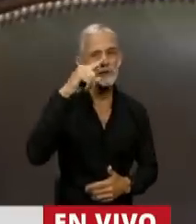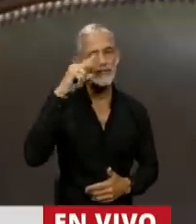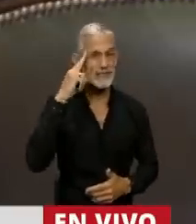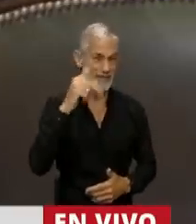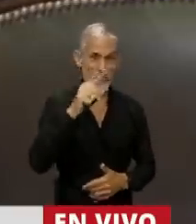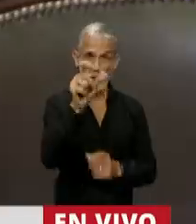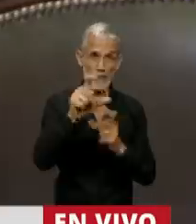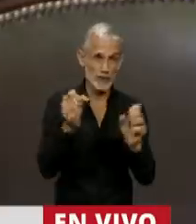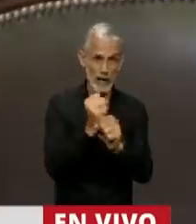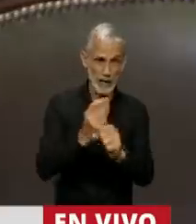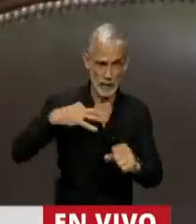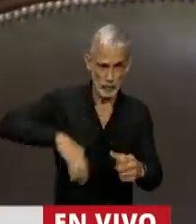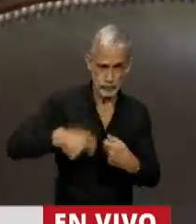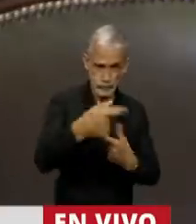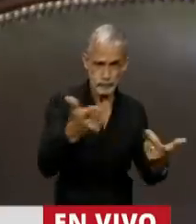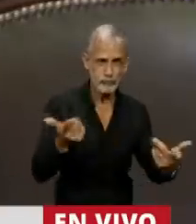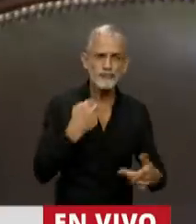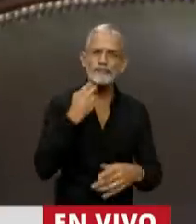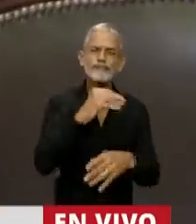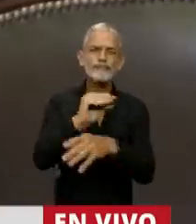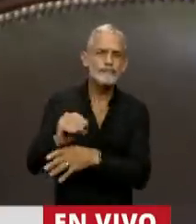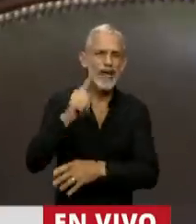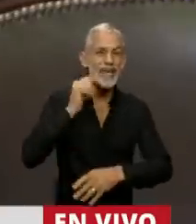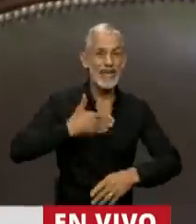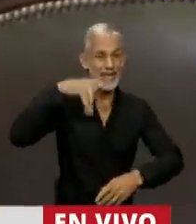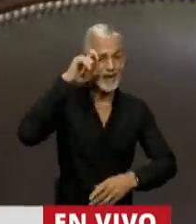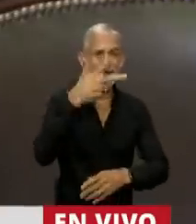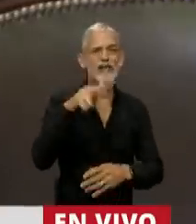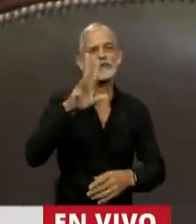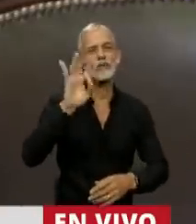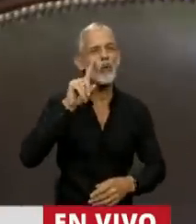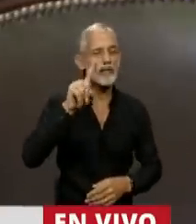762.979 trabajadores. El ingreso familiar por emergencia,